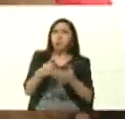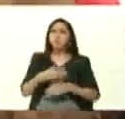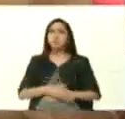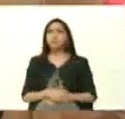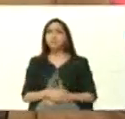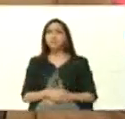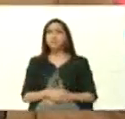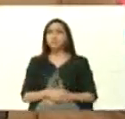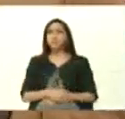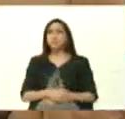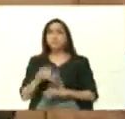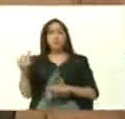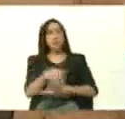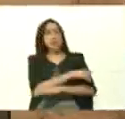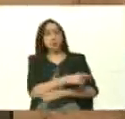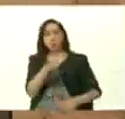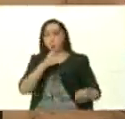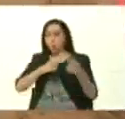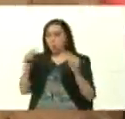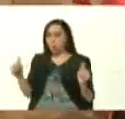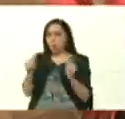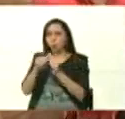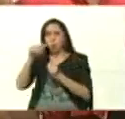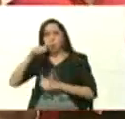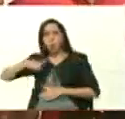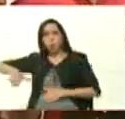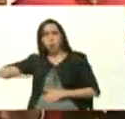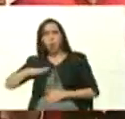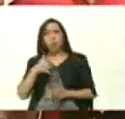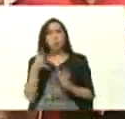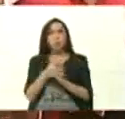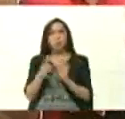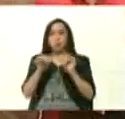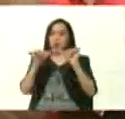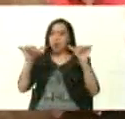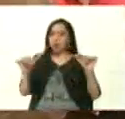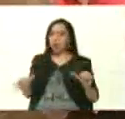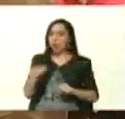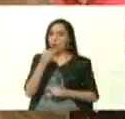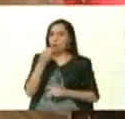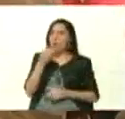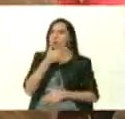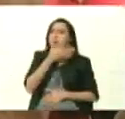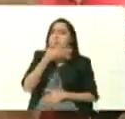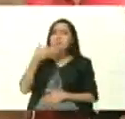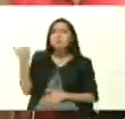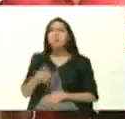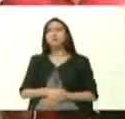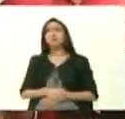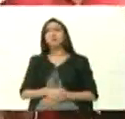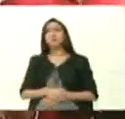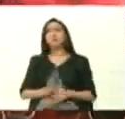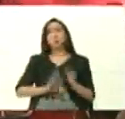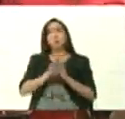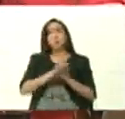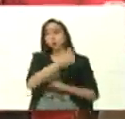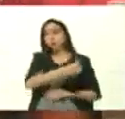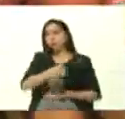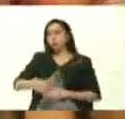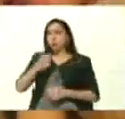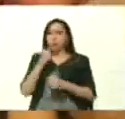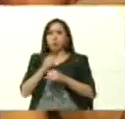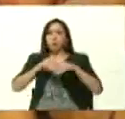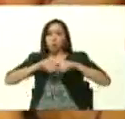una feria del campo soberano que de la mano con el pueblo, bueno, apalanca todo lo que es el sistema alimentario y los pequeños productores, nuestros campesinos, como usted puede ver, los